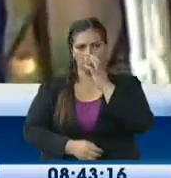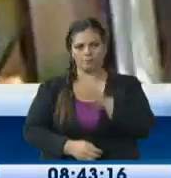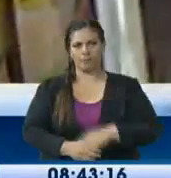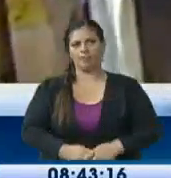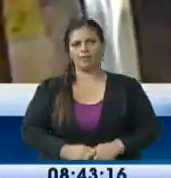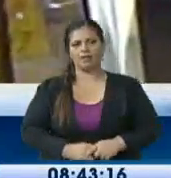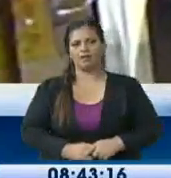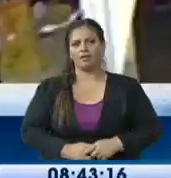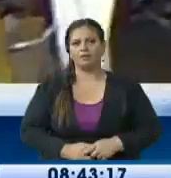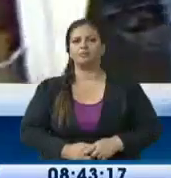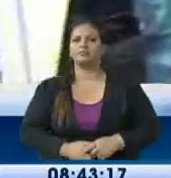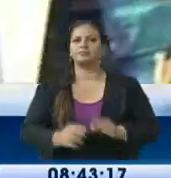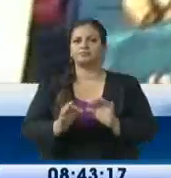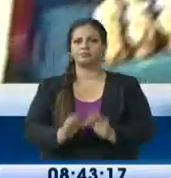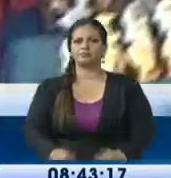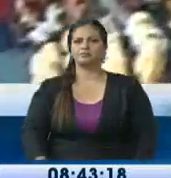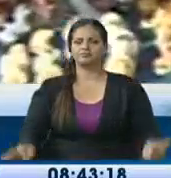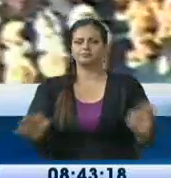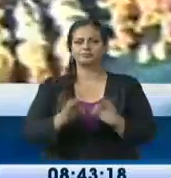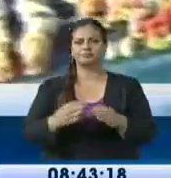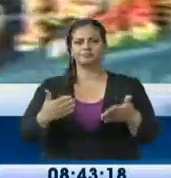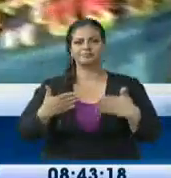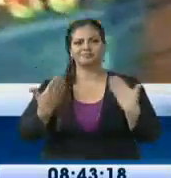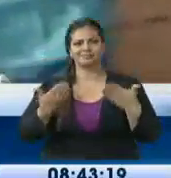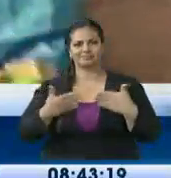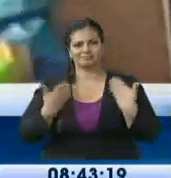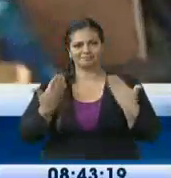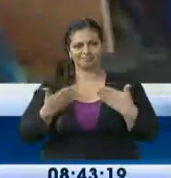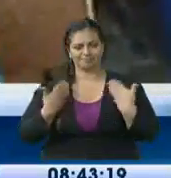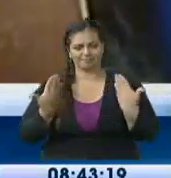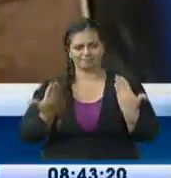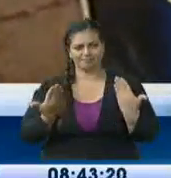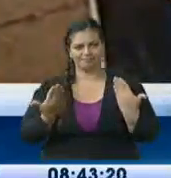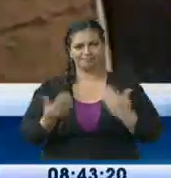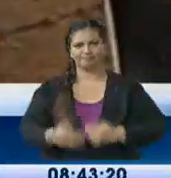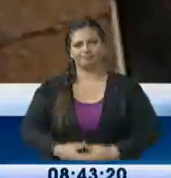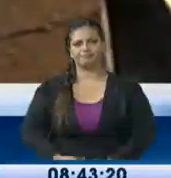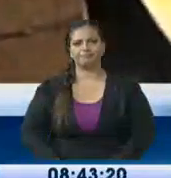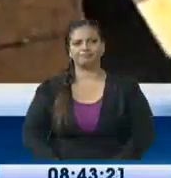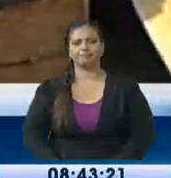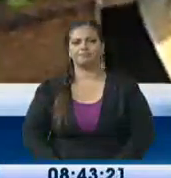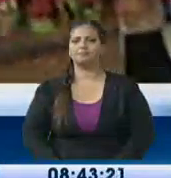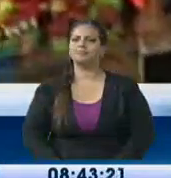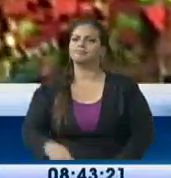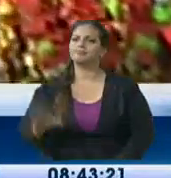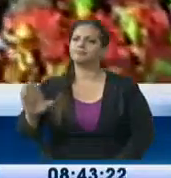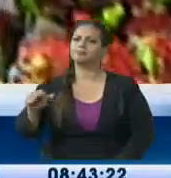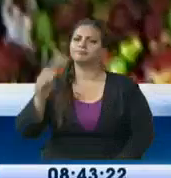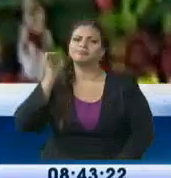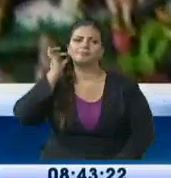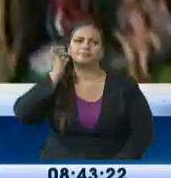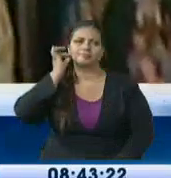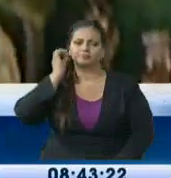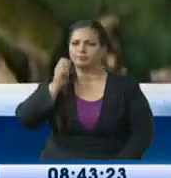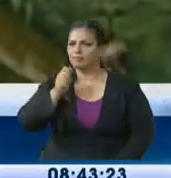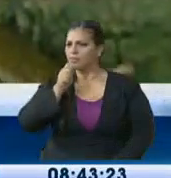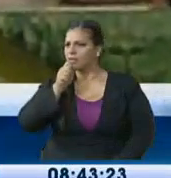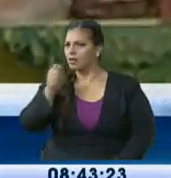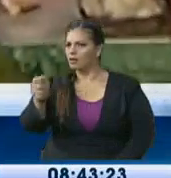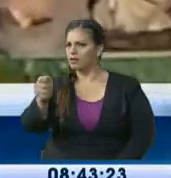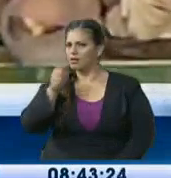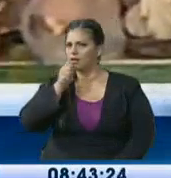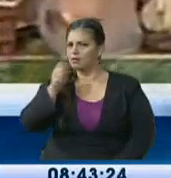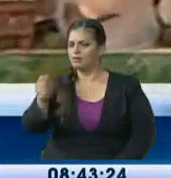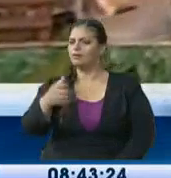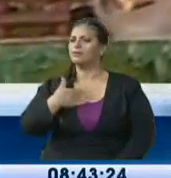importante es transmitir esta alegría, la alegría propia de esta época. Mi señora, a ver, voy a venir un poquito para acá. Señora, ¿cómo